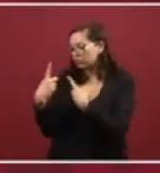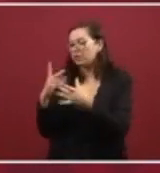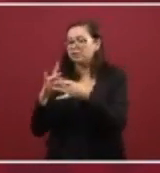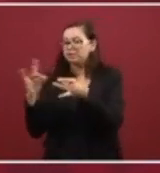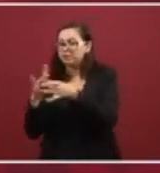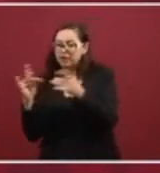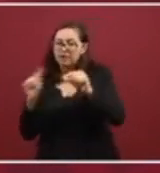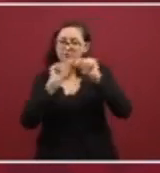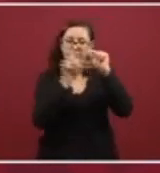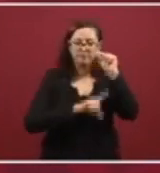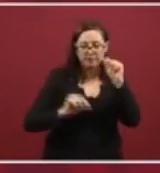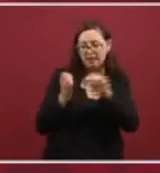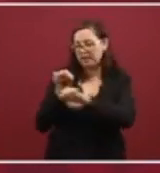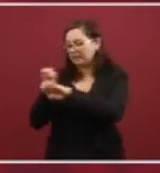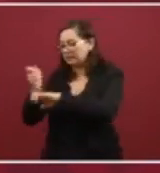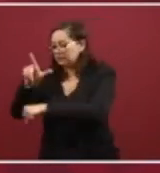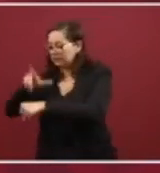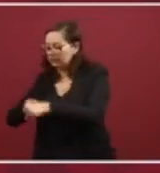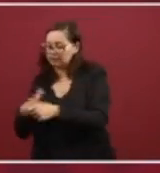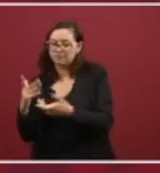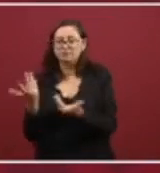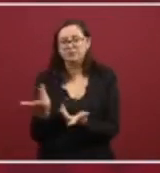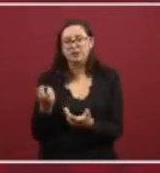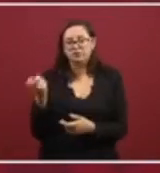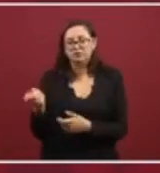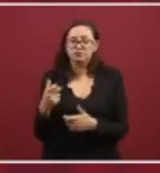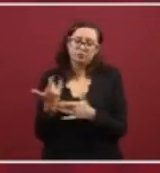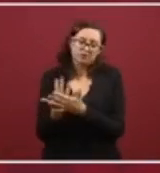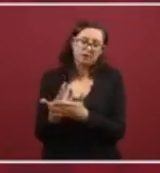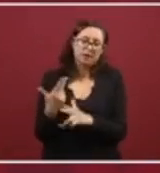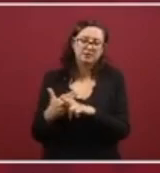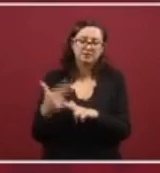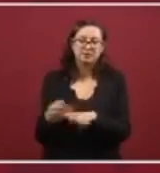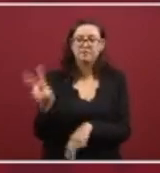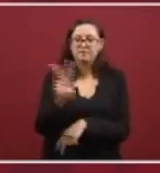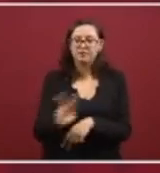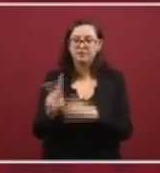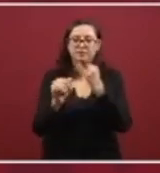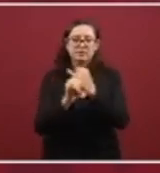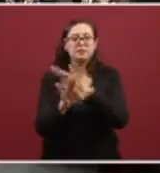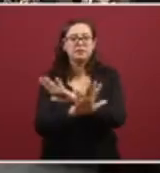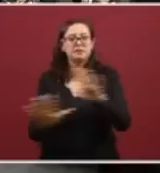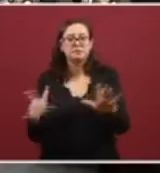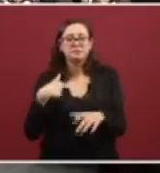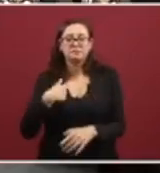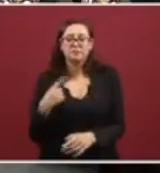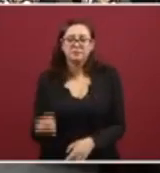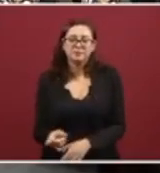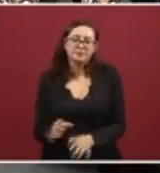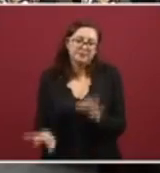nivel estatal. Eso será el día viernes. Por mi parte sería el informe, señor presidente, y estoy a la orden.